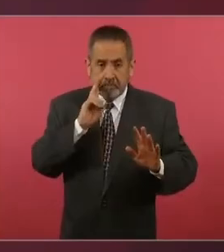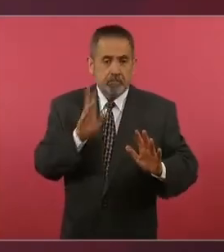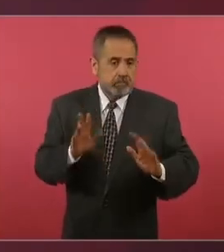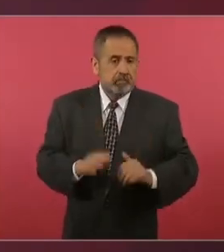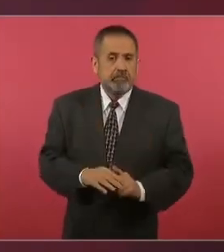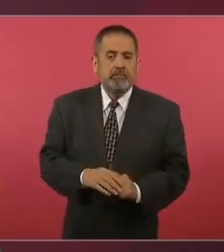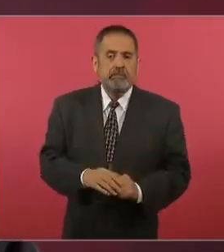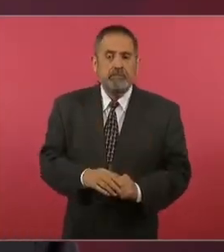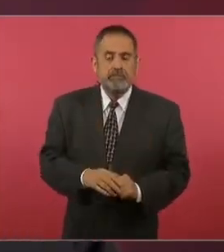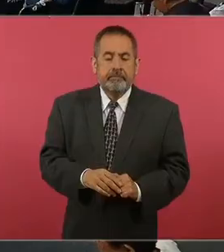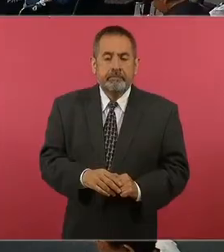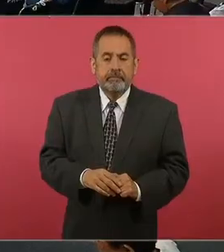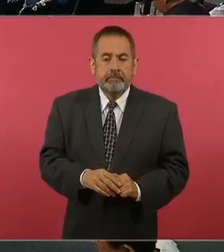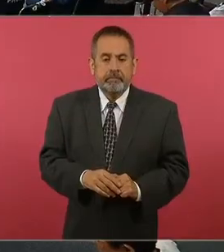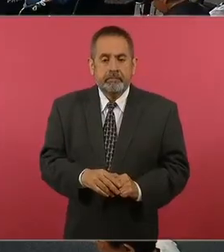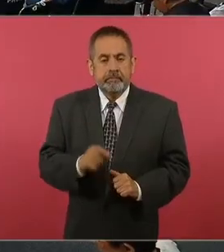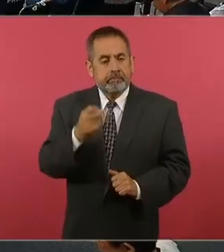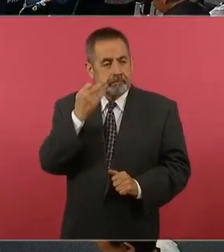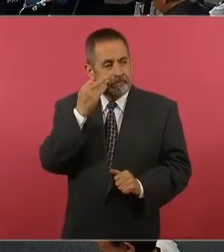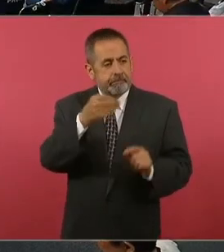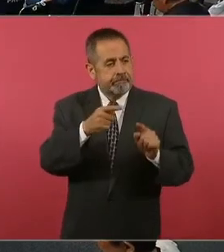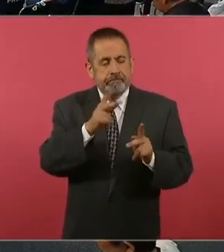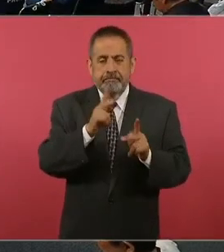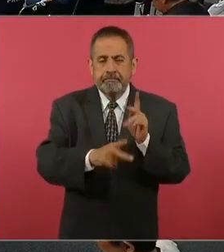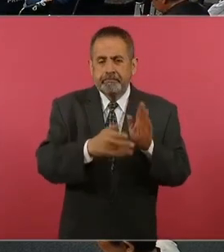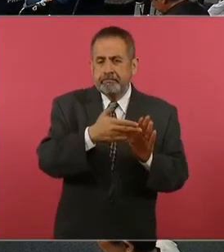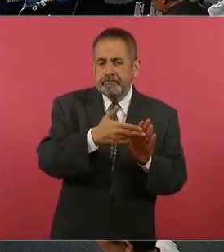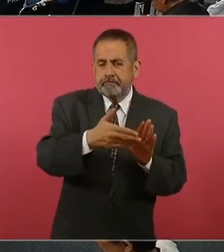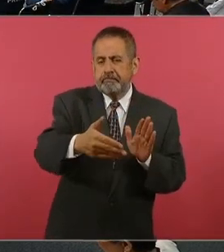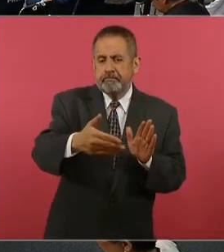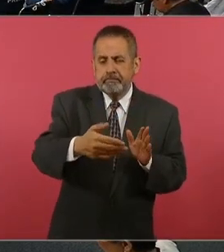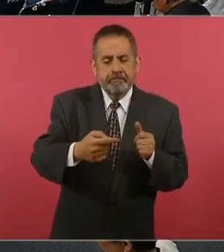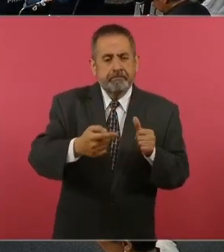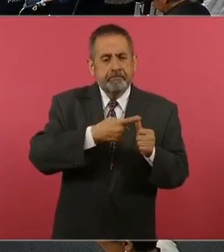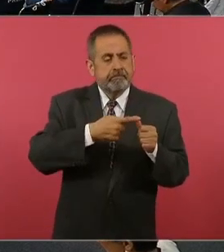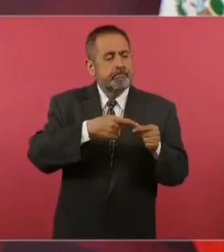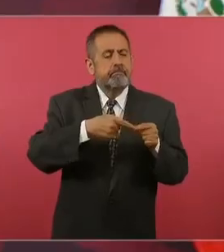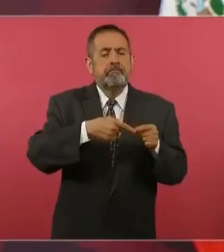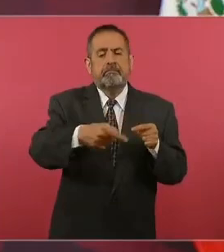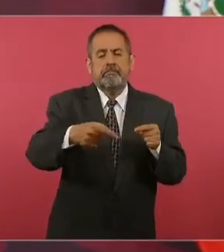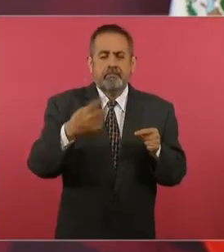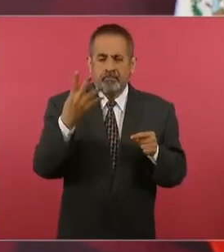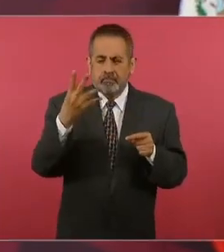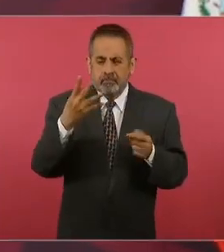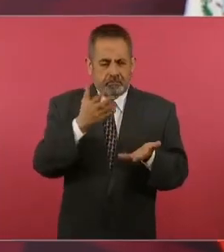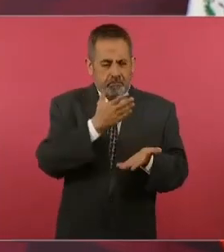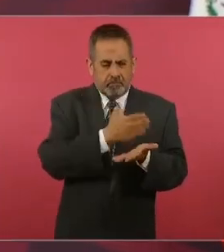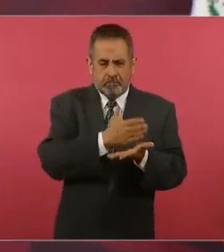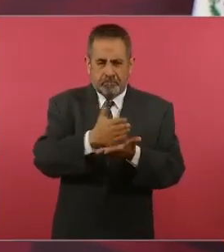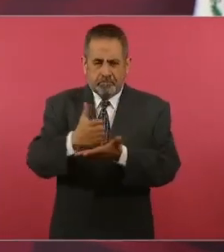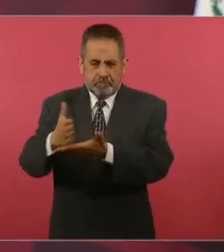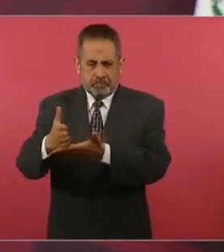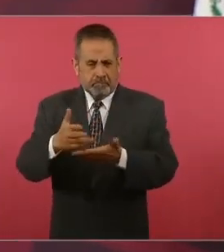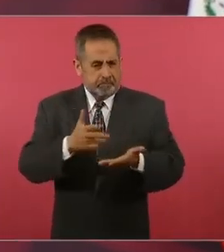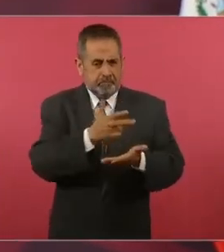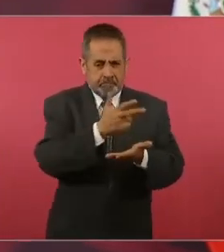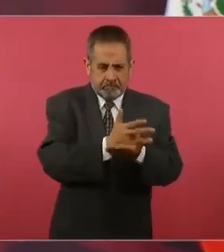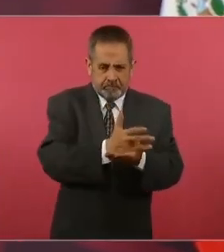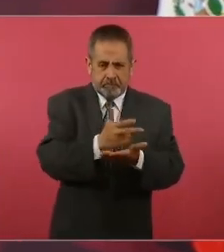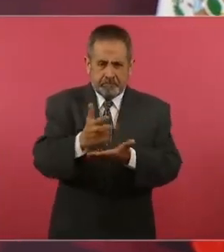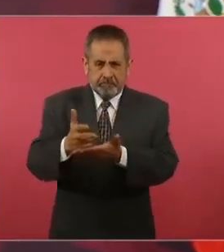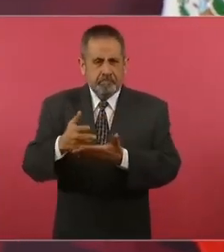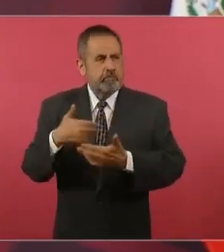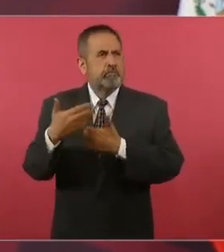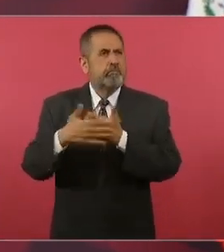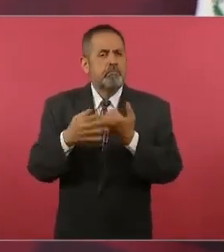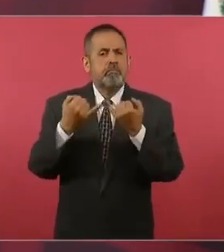aun cuando una primera etapa, un primer recorrido de 4 estaciones, lo vamos a